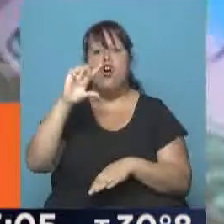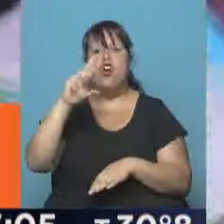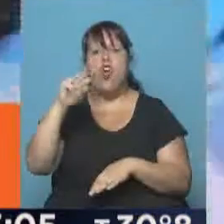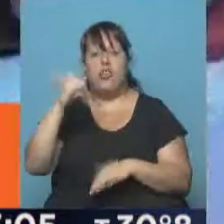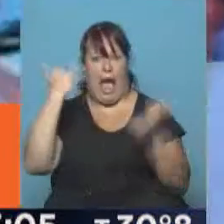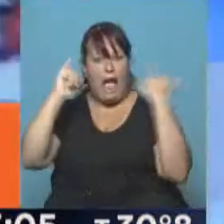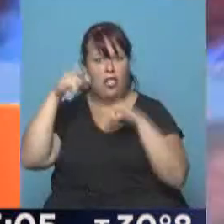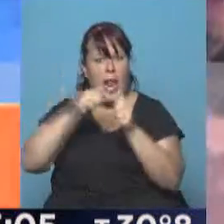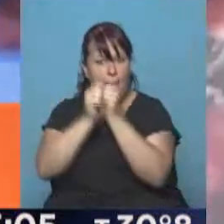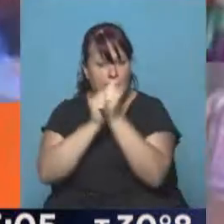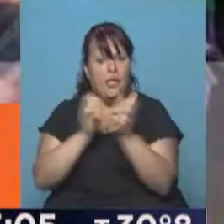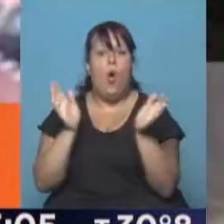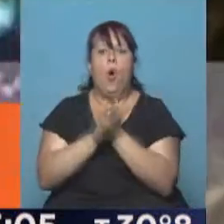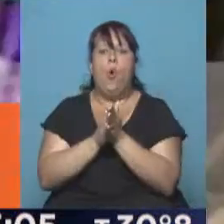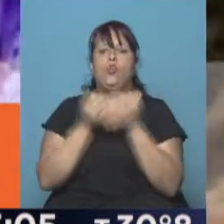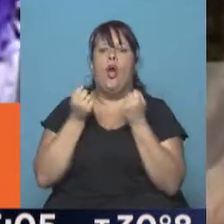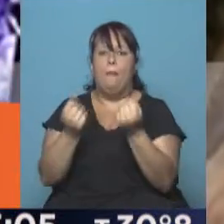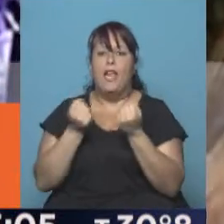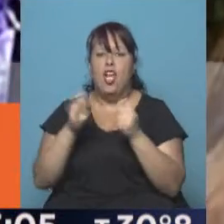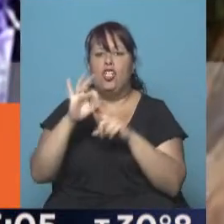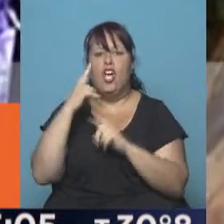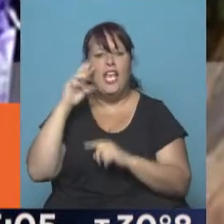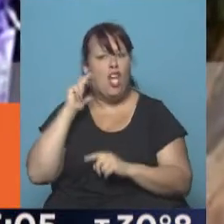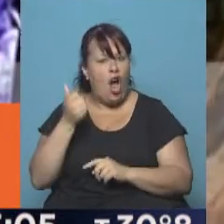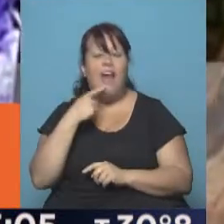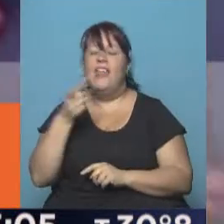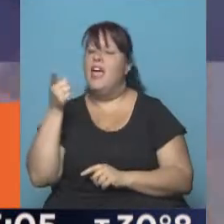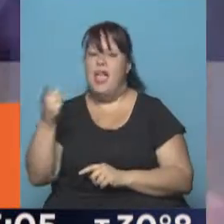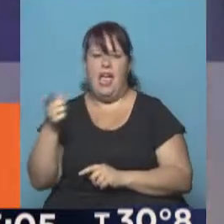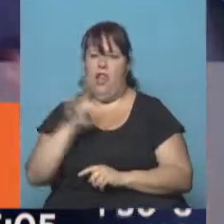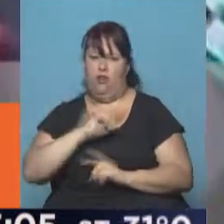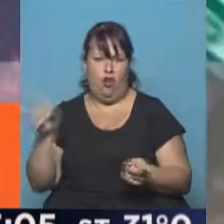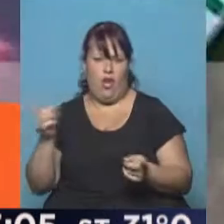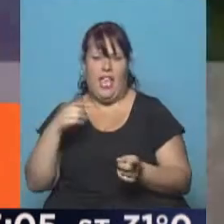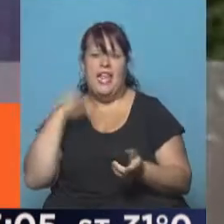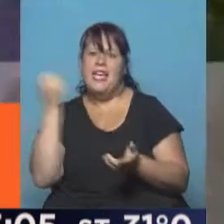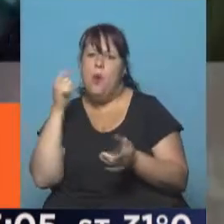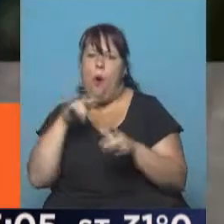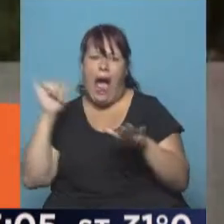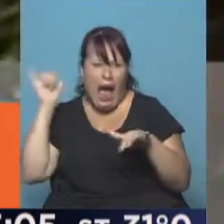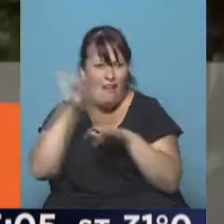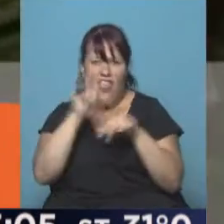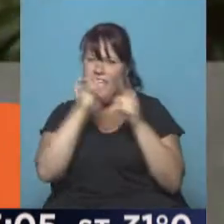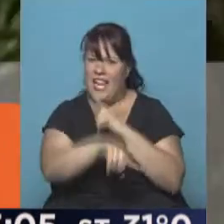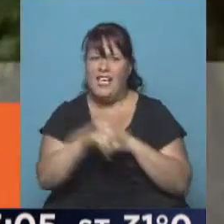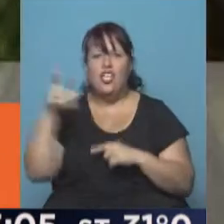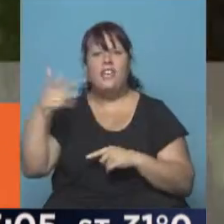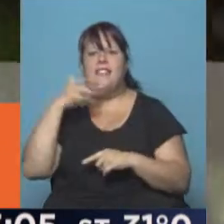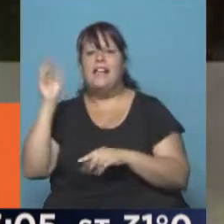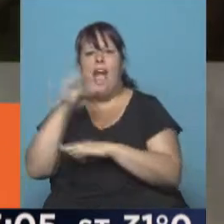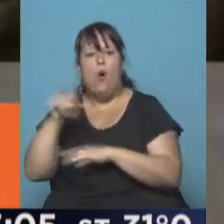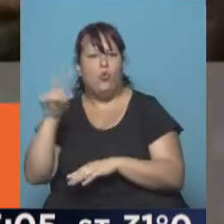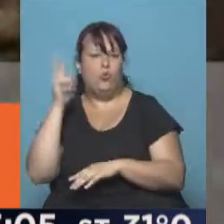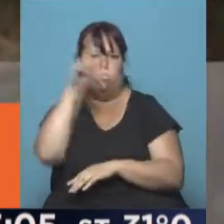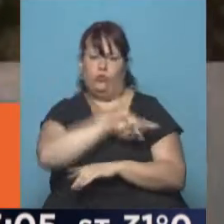de la compañía. Junto con el piloto Miguel Quiroga, aseguró que él no hubiera intentado realizar el vuelo directo desde Santa Cruz de la Sierra